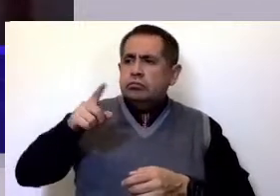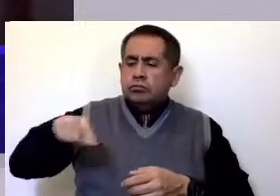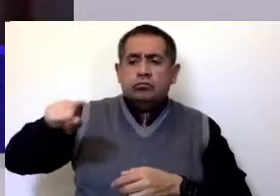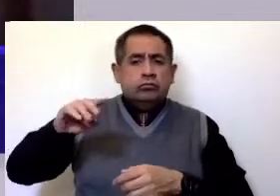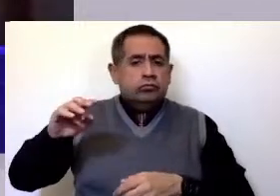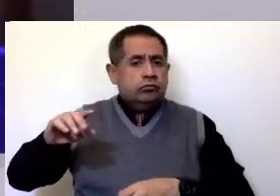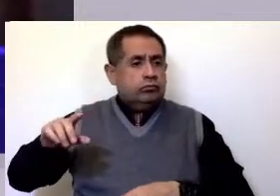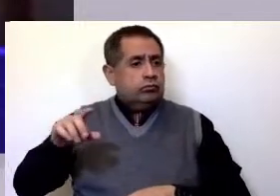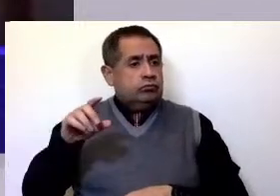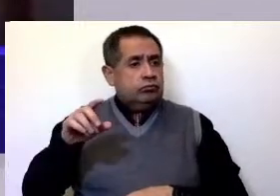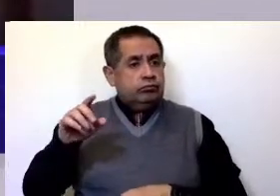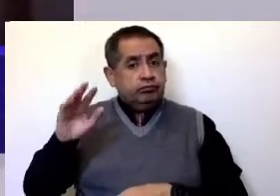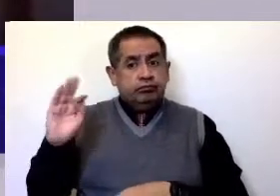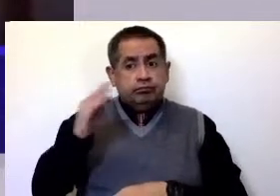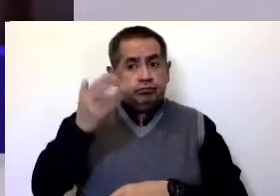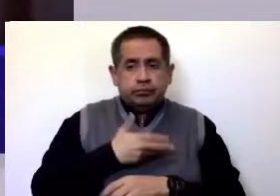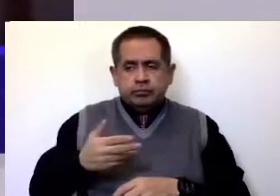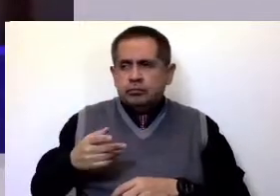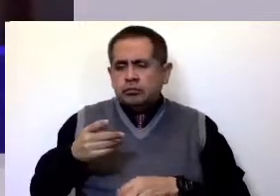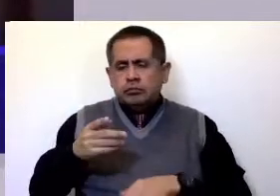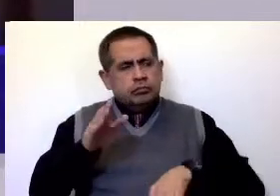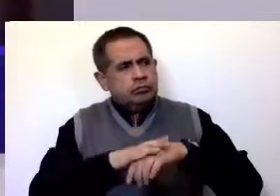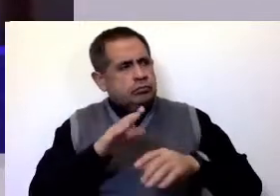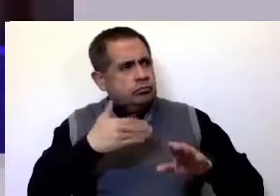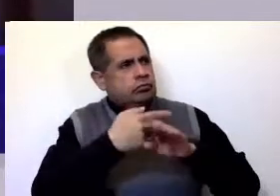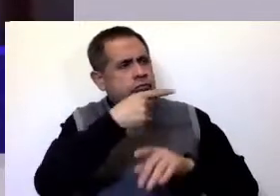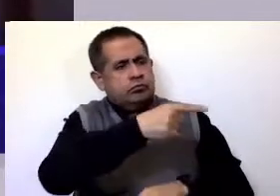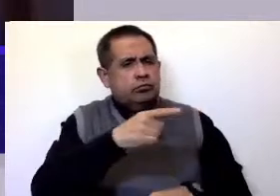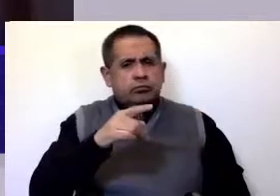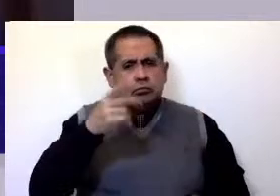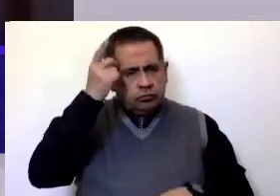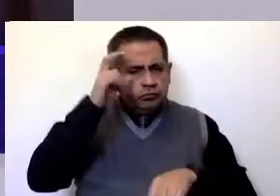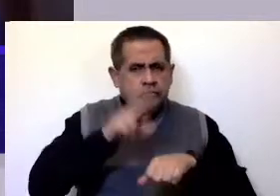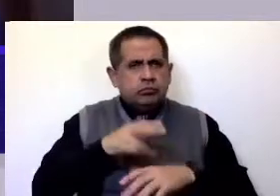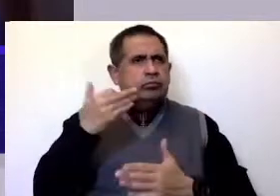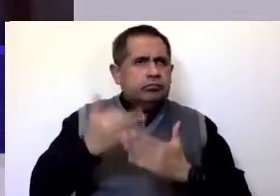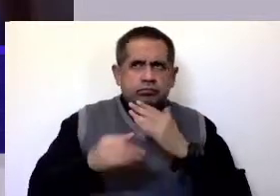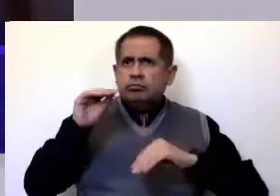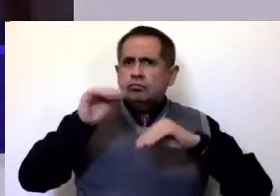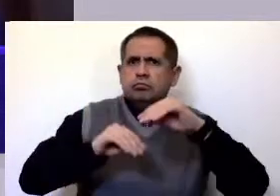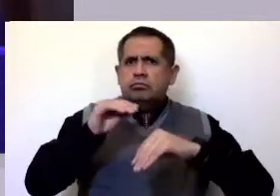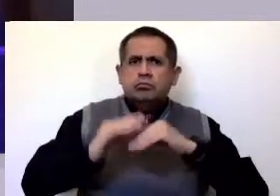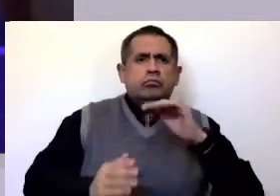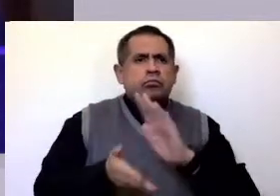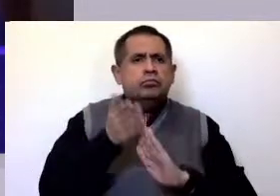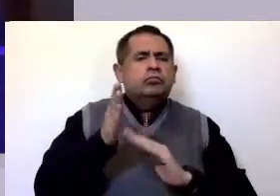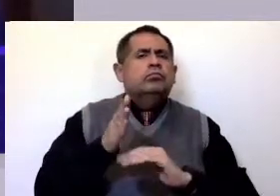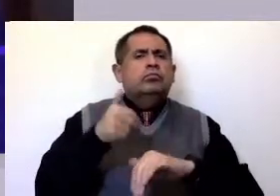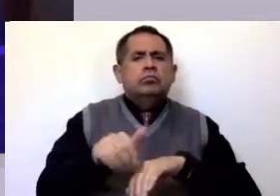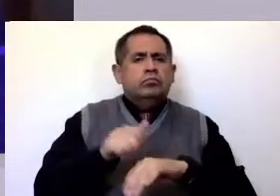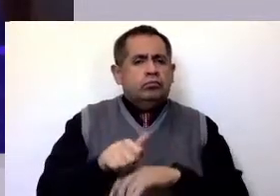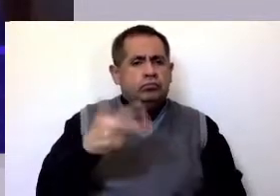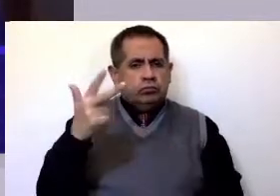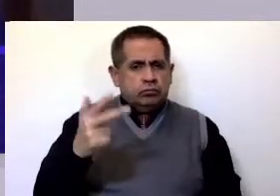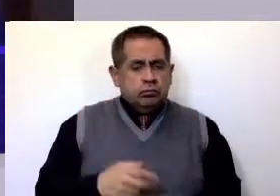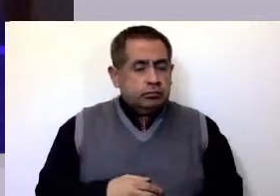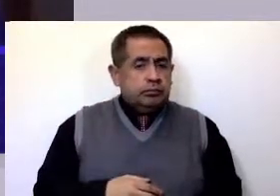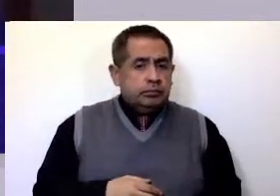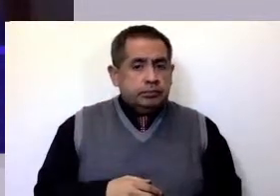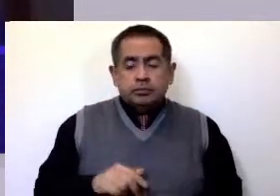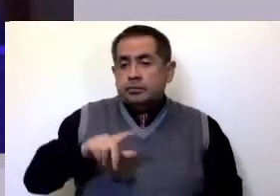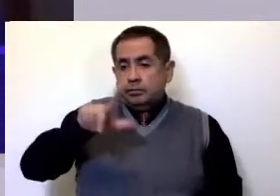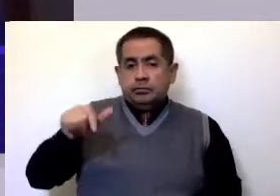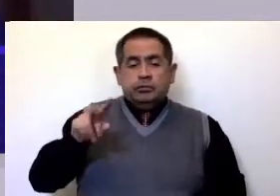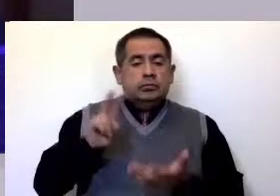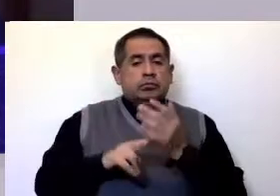del propio dinero por la omisión de la construcción del equipamiento del pabellón 13 en 2014 la corté conoce en